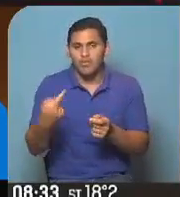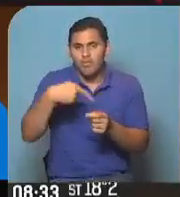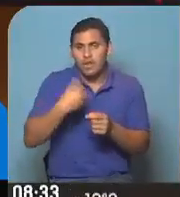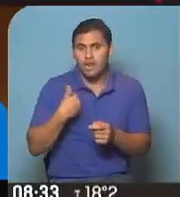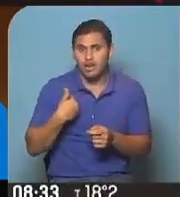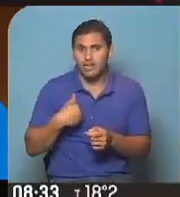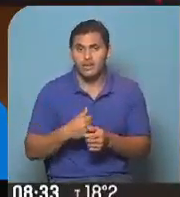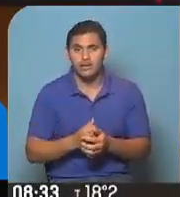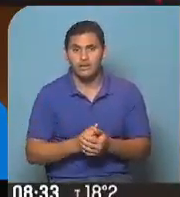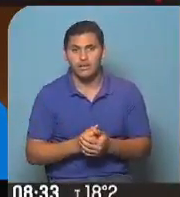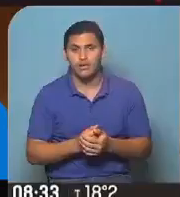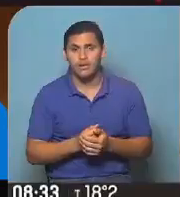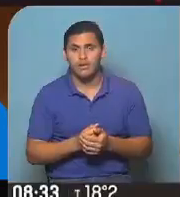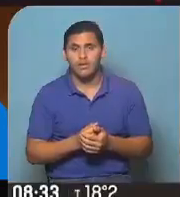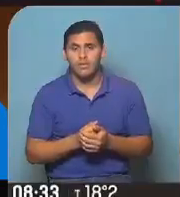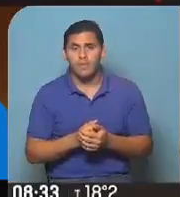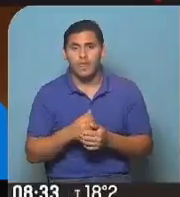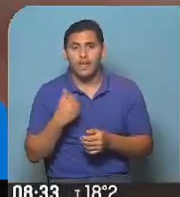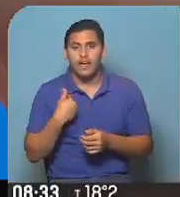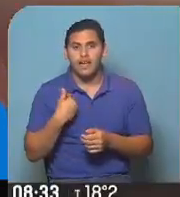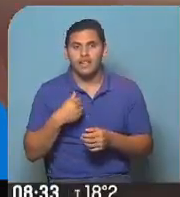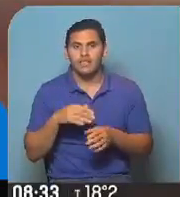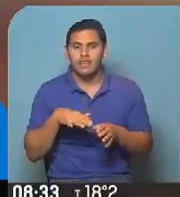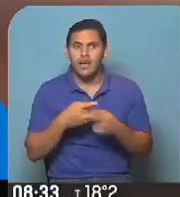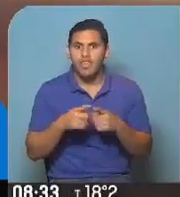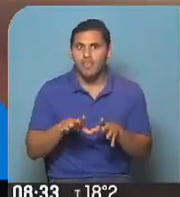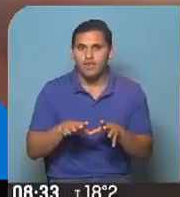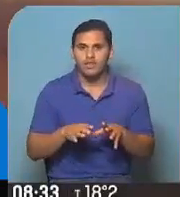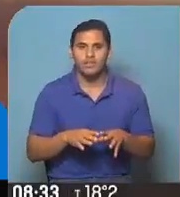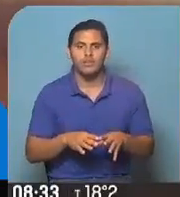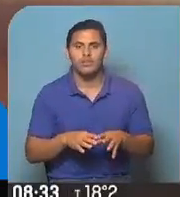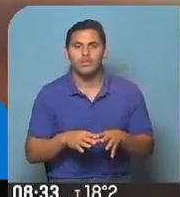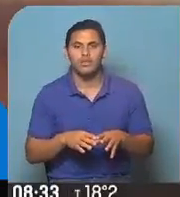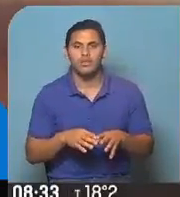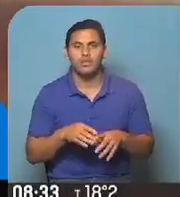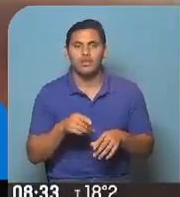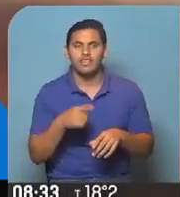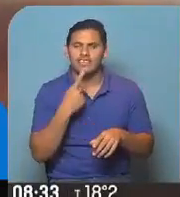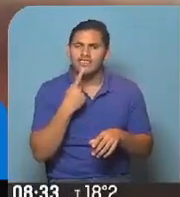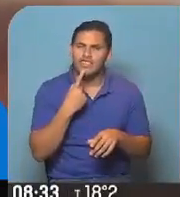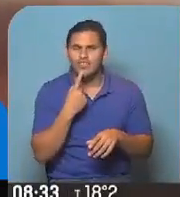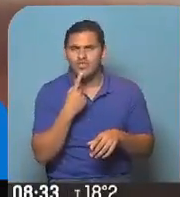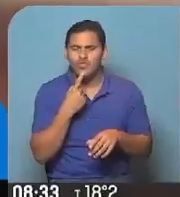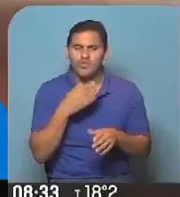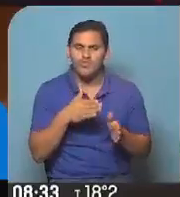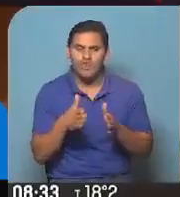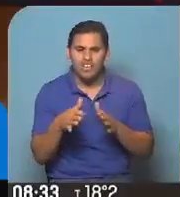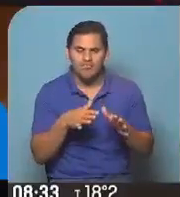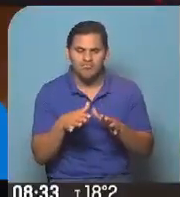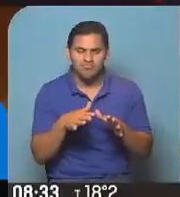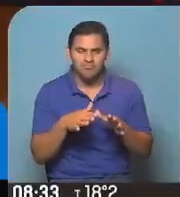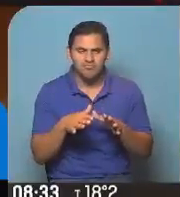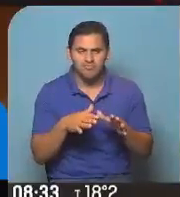el arco político argentino mucho más corrido a la izquierda si pone en duda que el camino o sea la economía